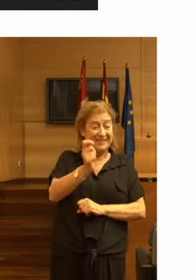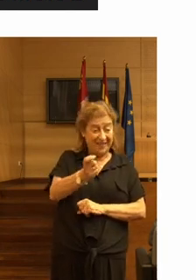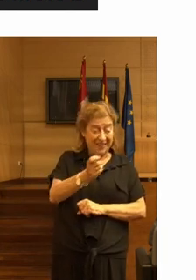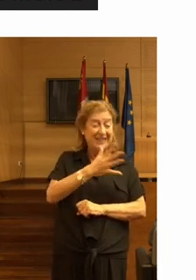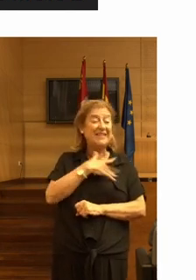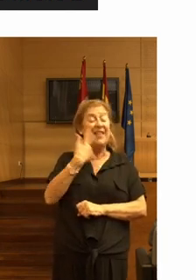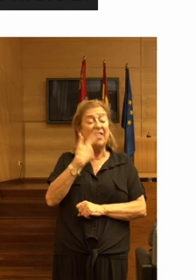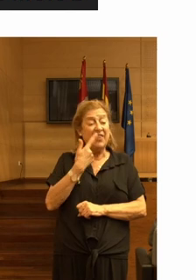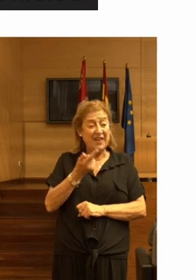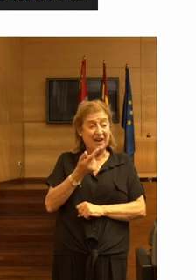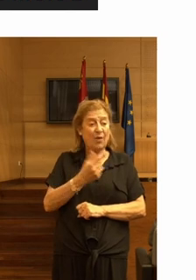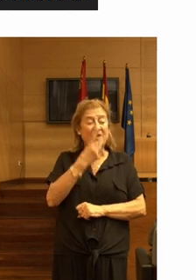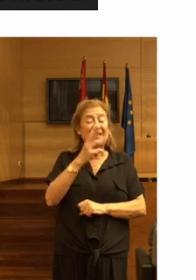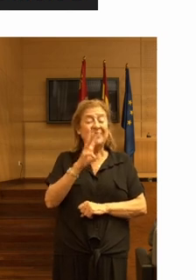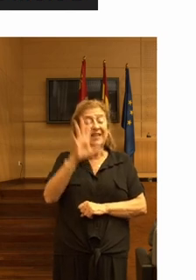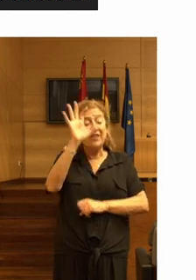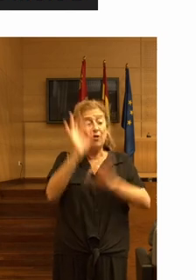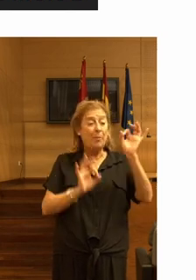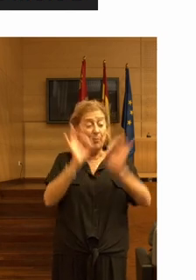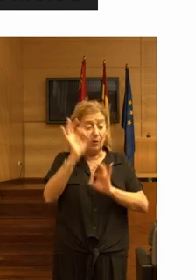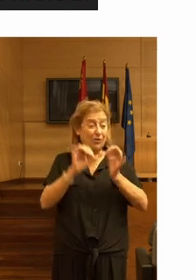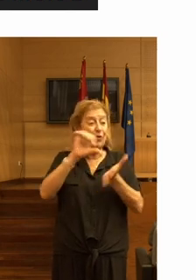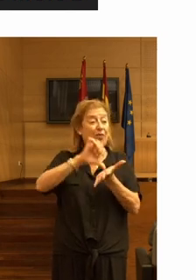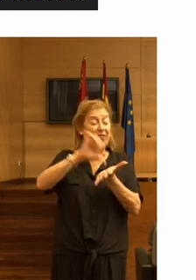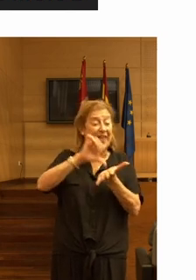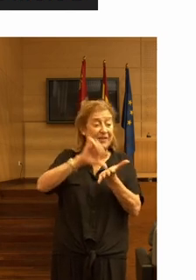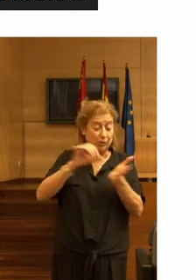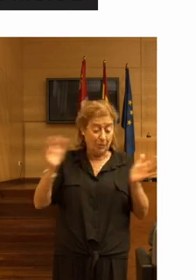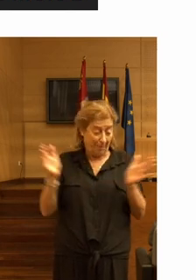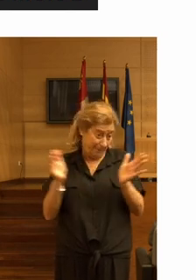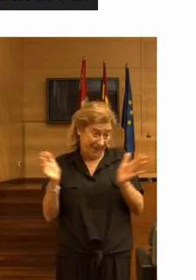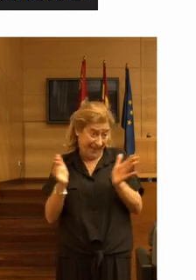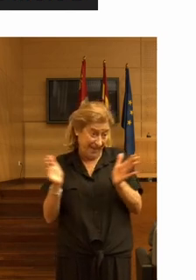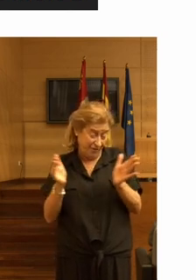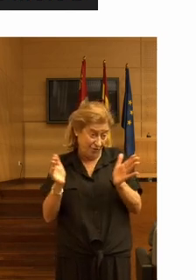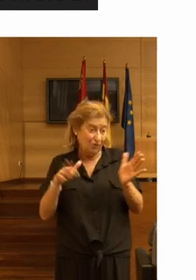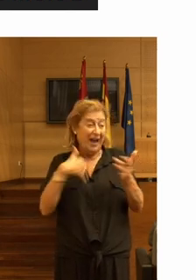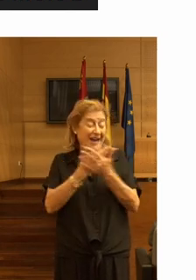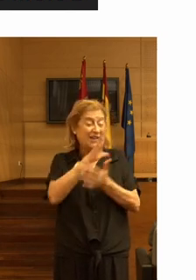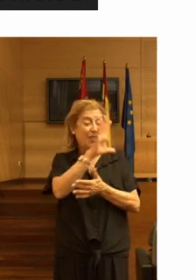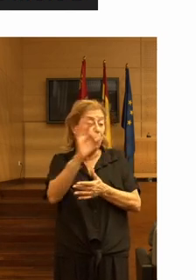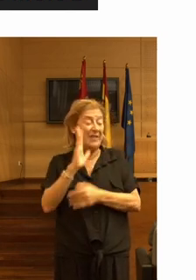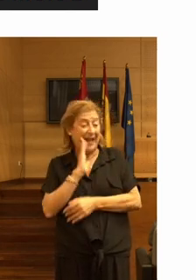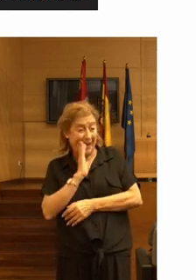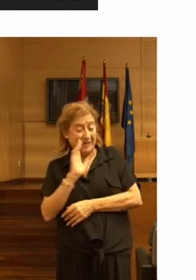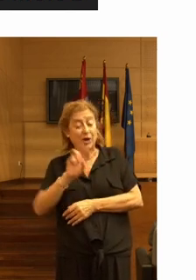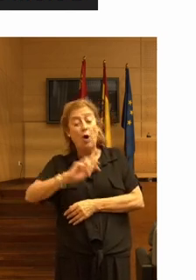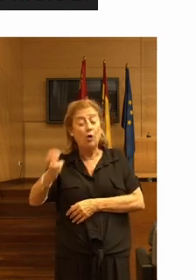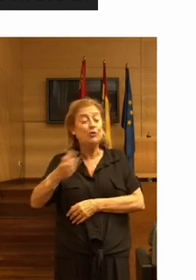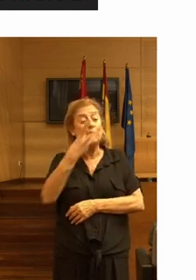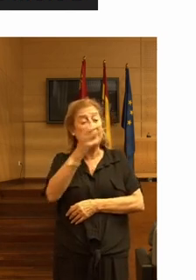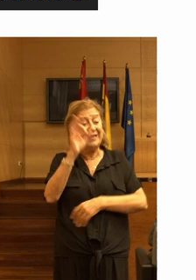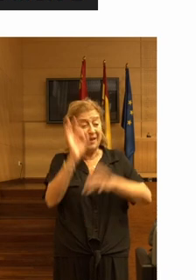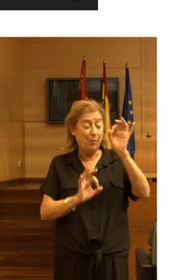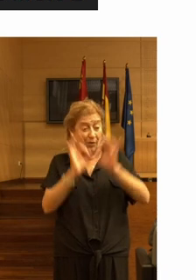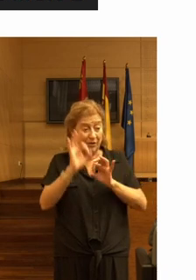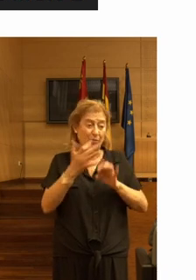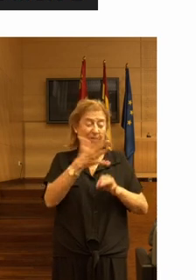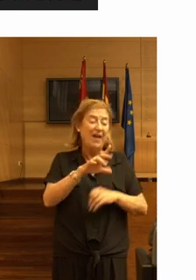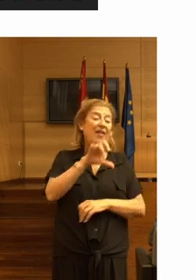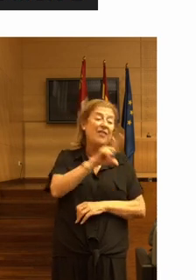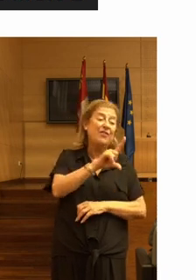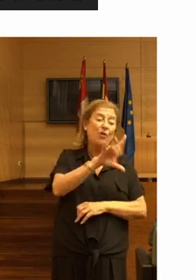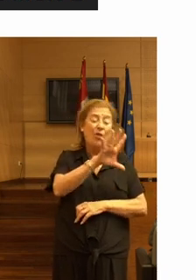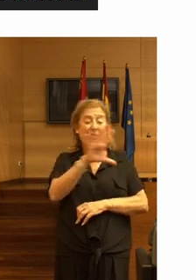decir, un 35% de centros que podríamos llamar pequeñitos, hasta 50 camas, y otro 30% aproximadamente de centros